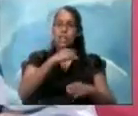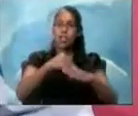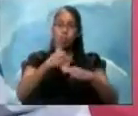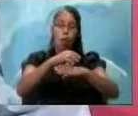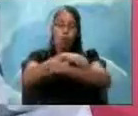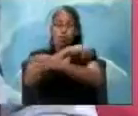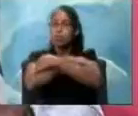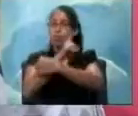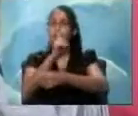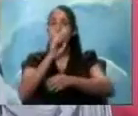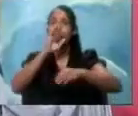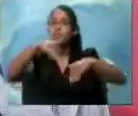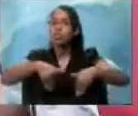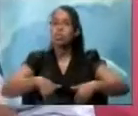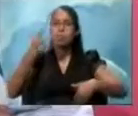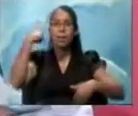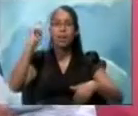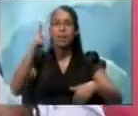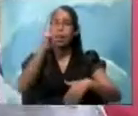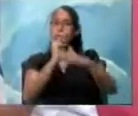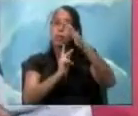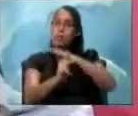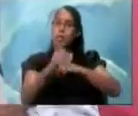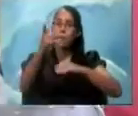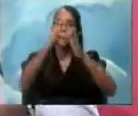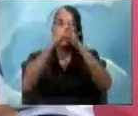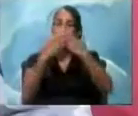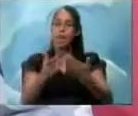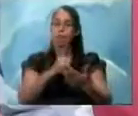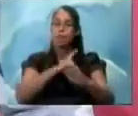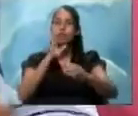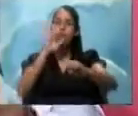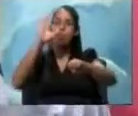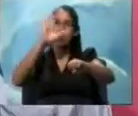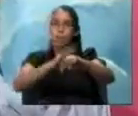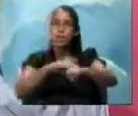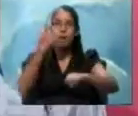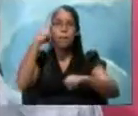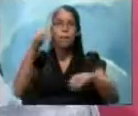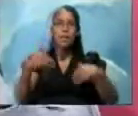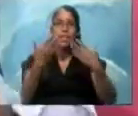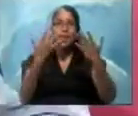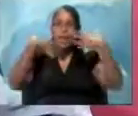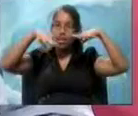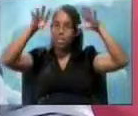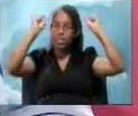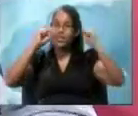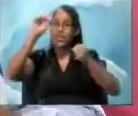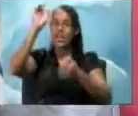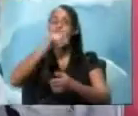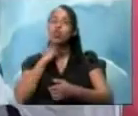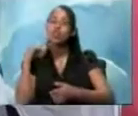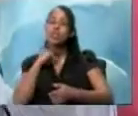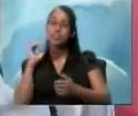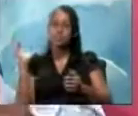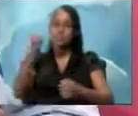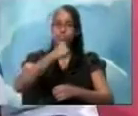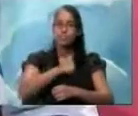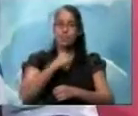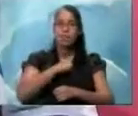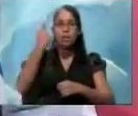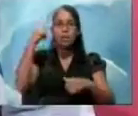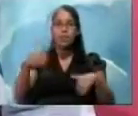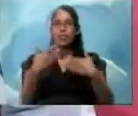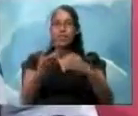no enmudeció para que las profecías, las palabras se cumpliera, para darle a entender a los sacerdotes, para darle a entender a